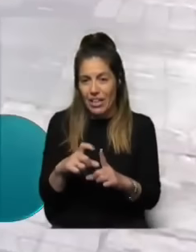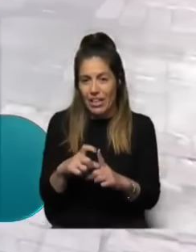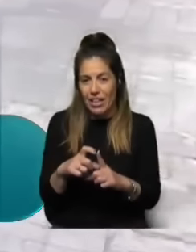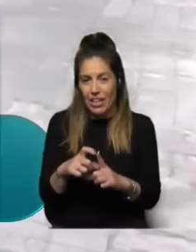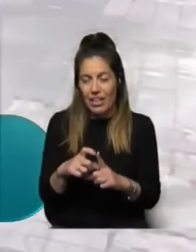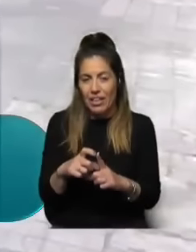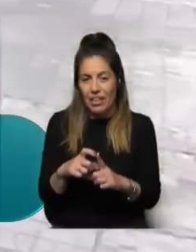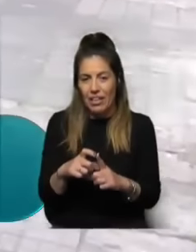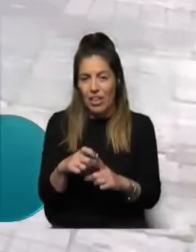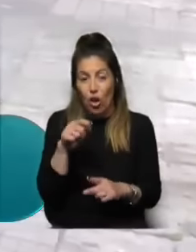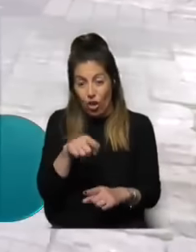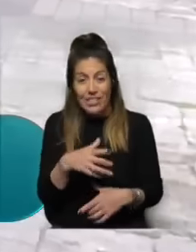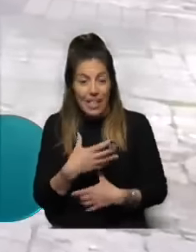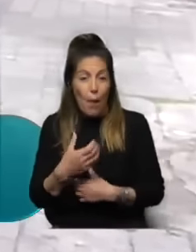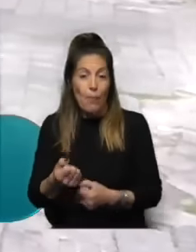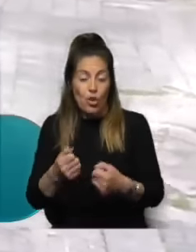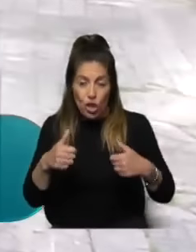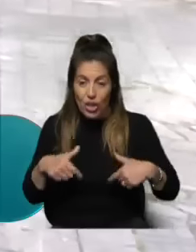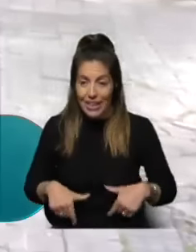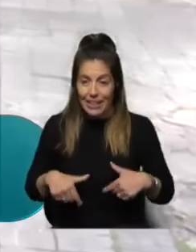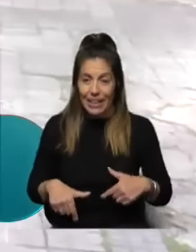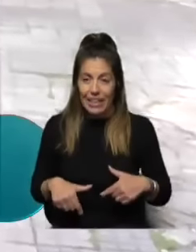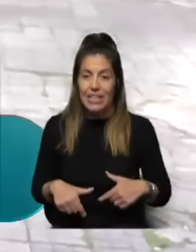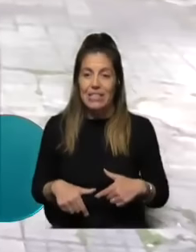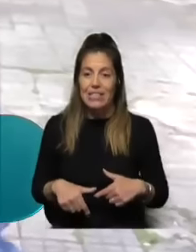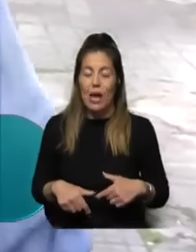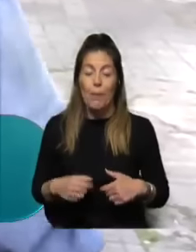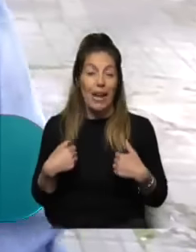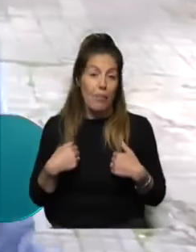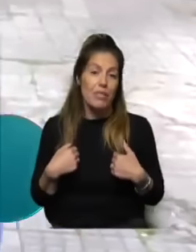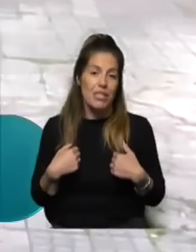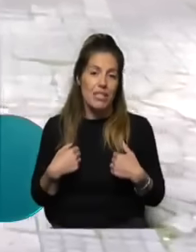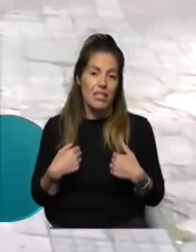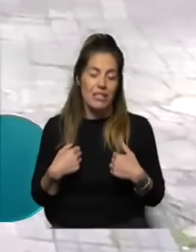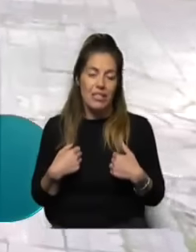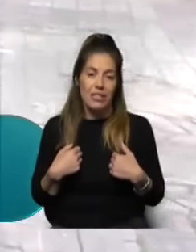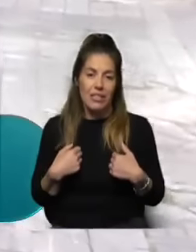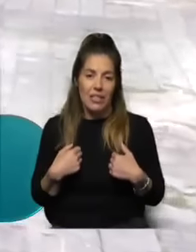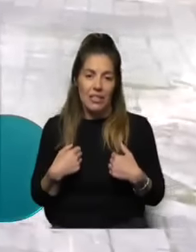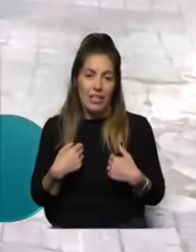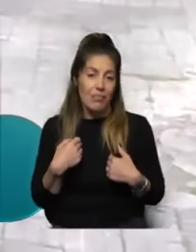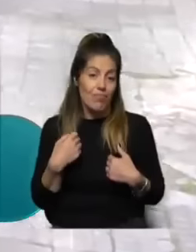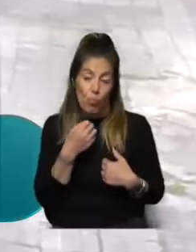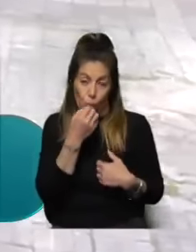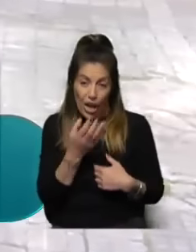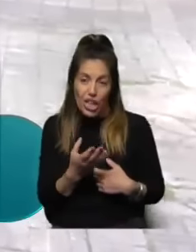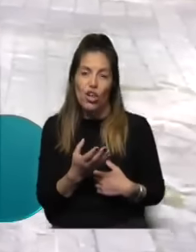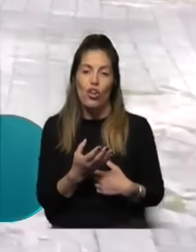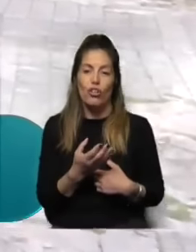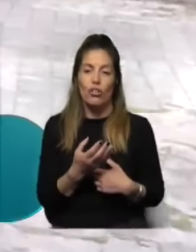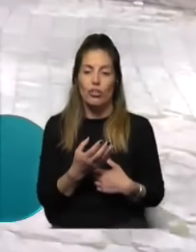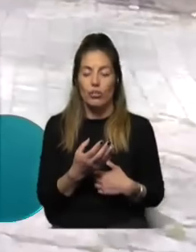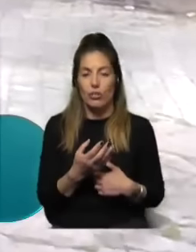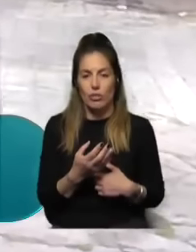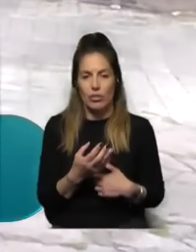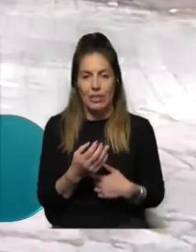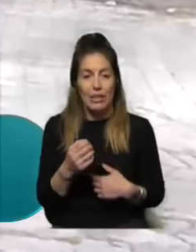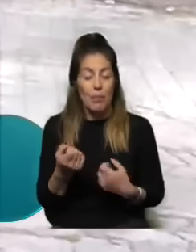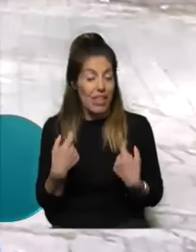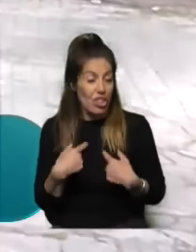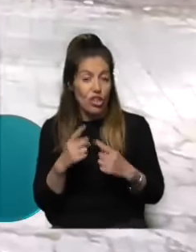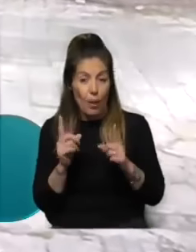contar con ese apoyo de la intendencia. Digo, para mí fue algo muy bueno, y que me dio